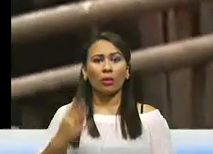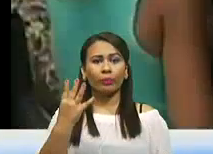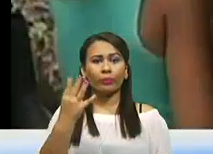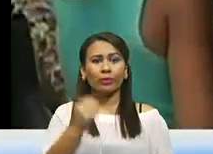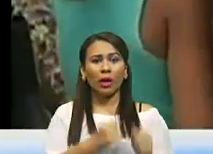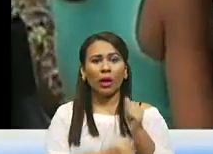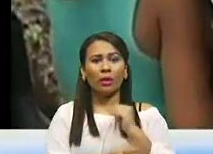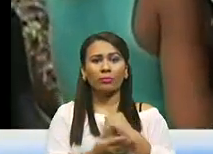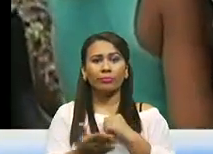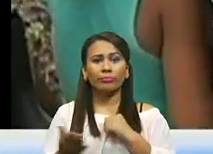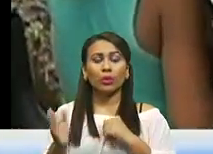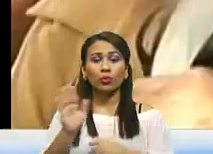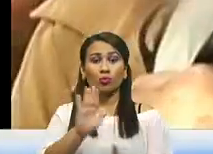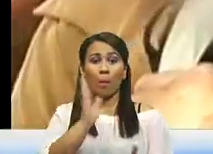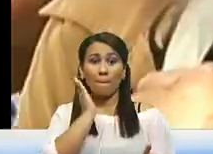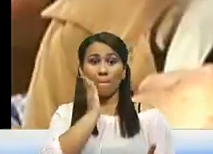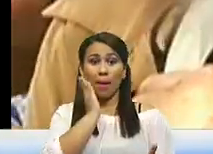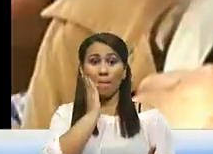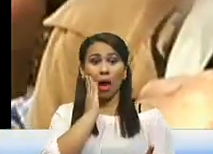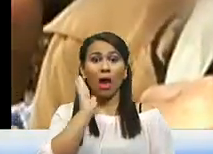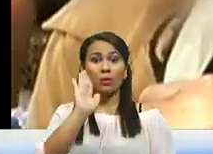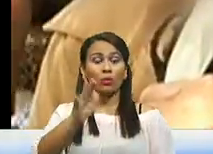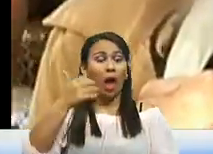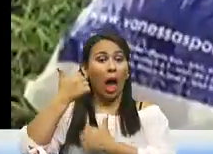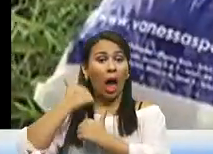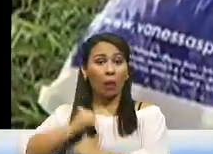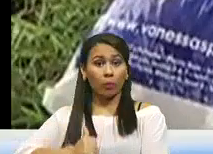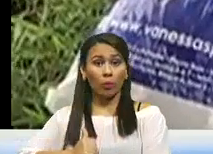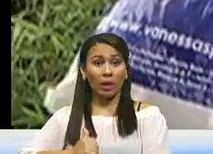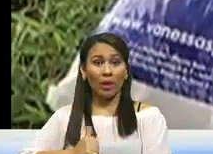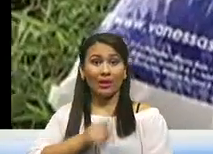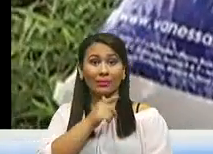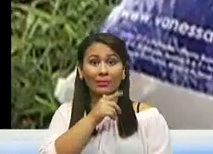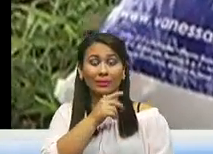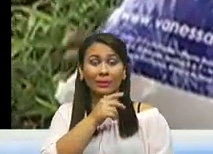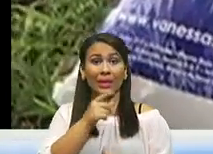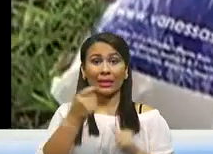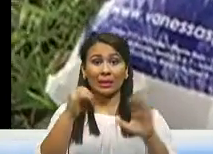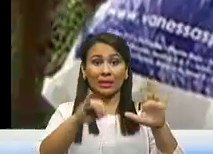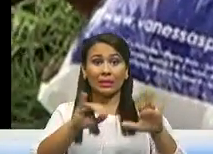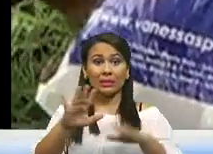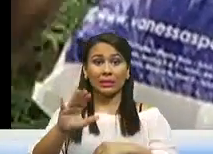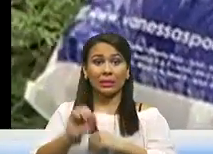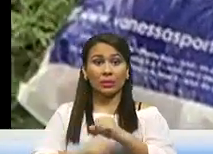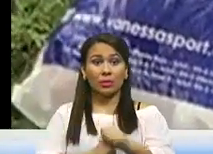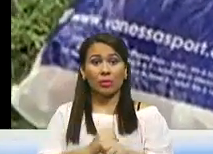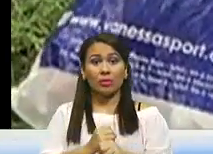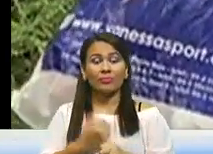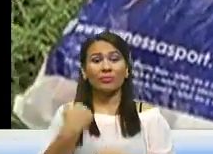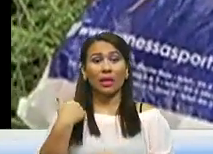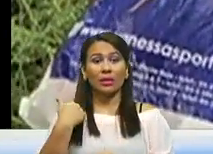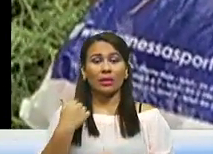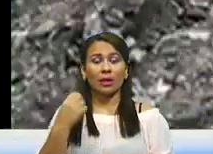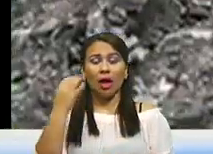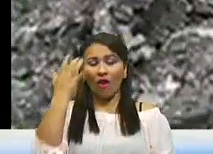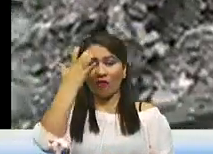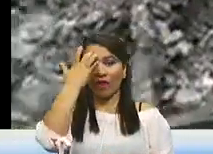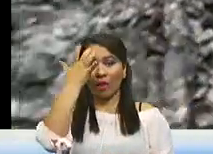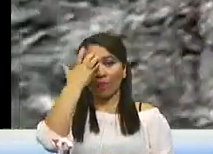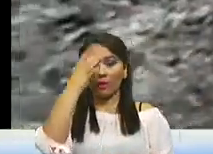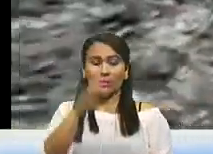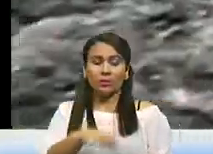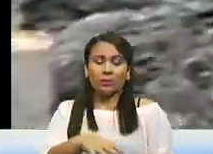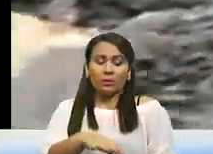hermanitos, su progenitora y la abuela de ellos, quien a sus 65 años padece de epilepsia y